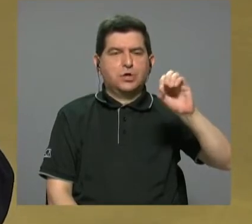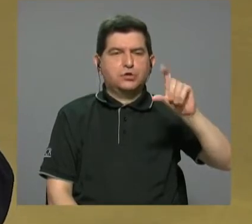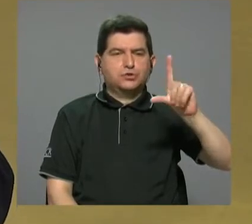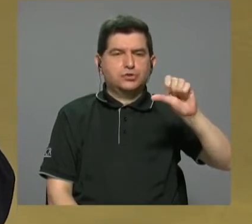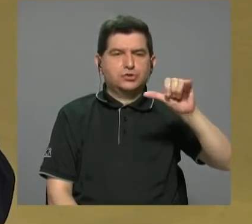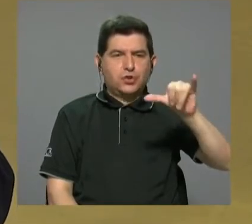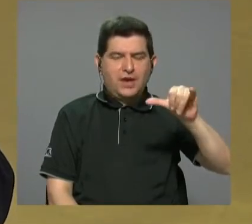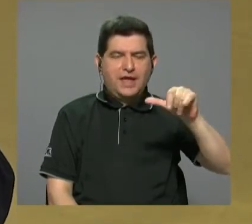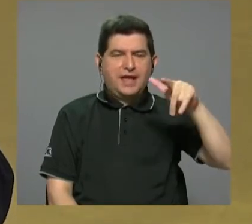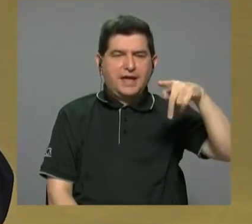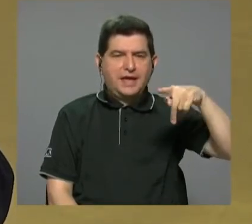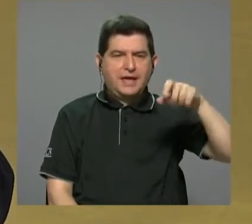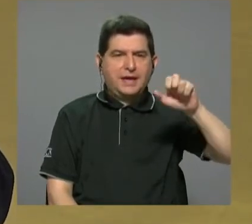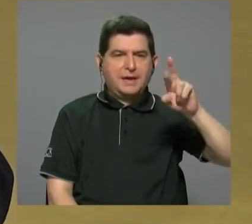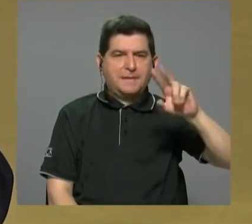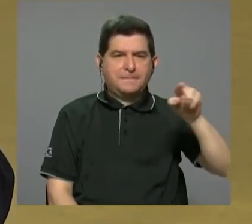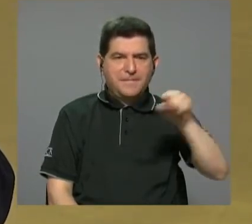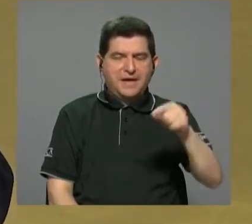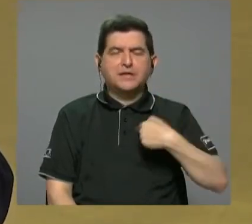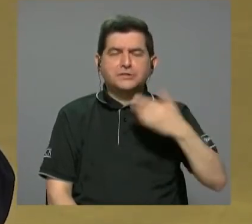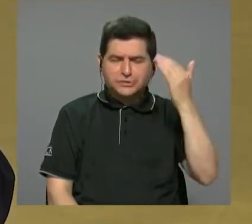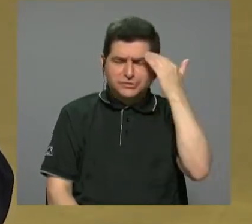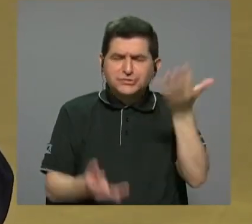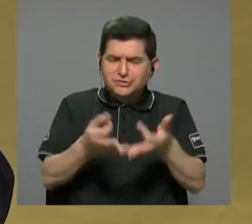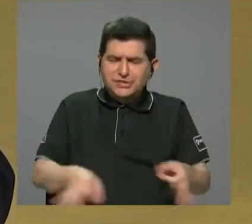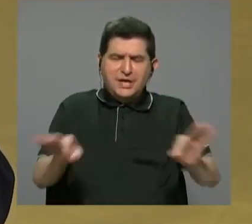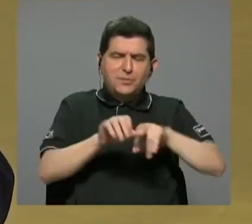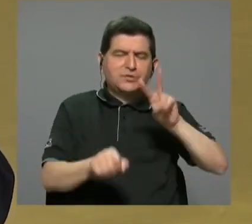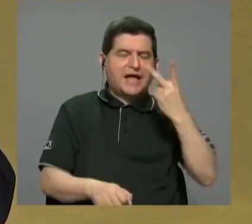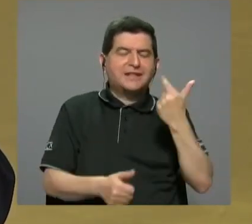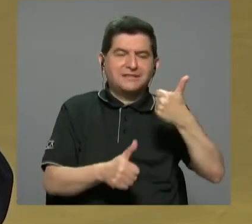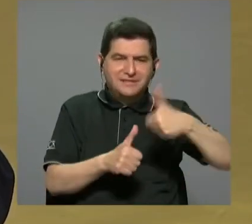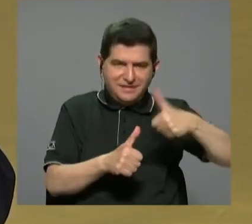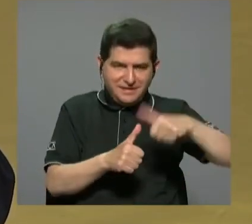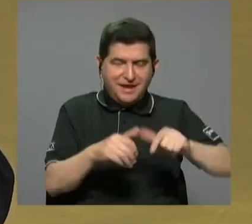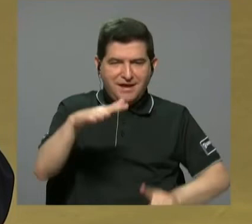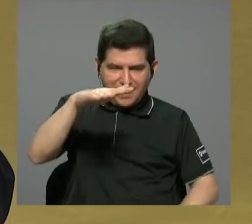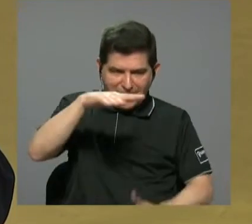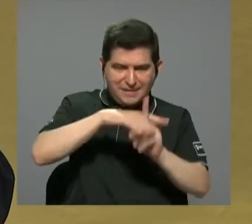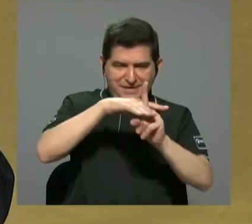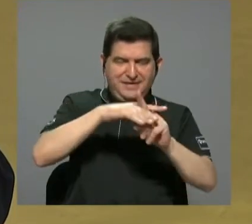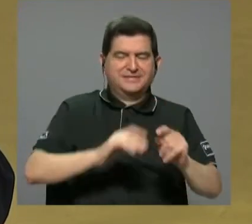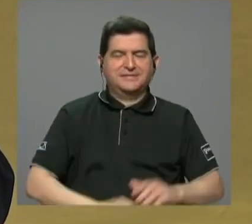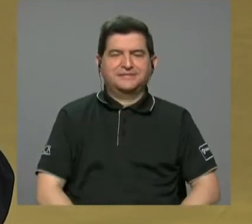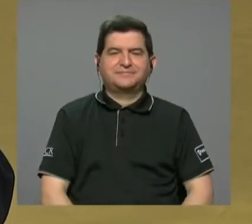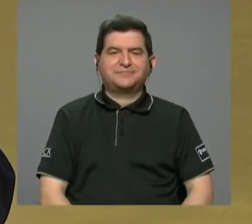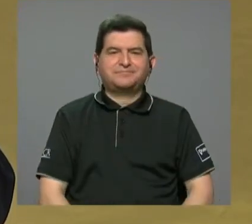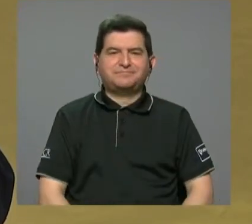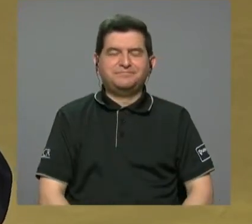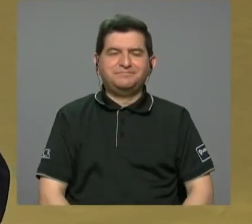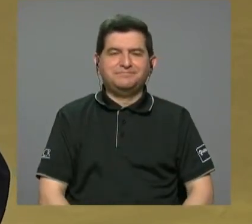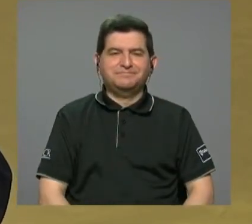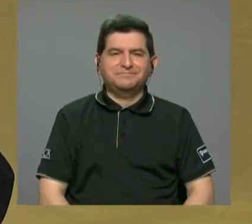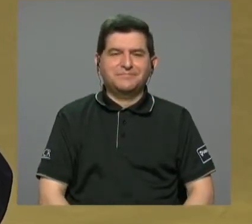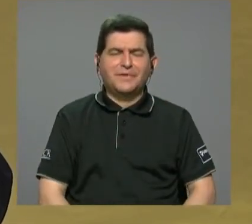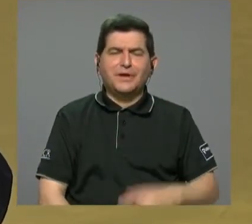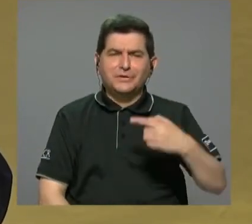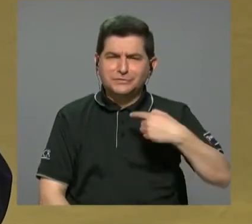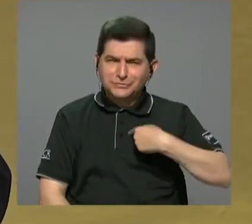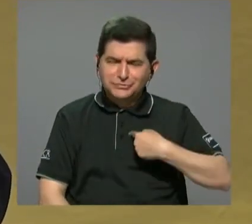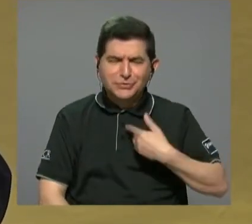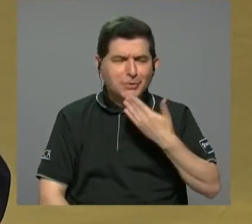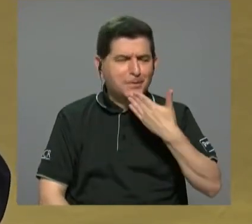para él es muy importante que su segundo apellido aparezca y tengo la